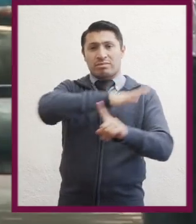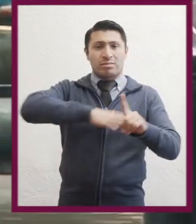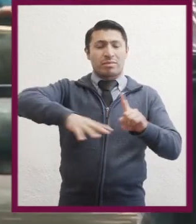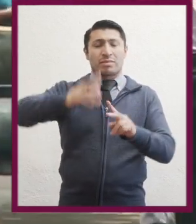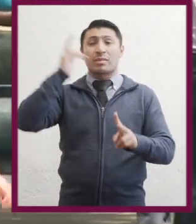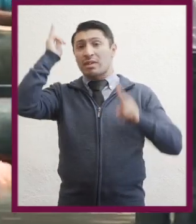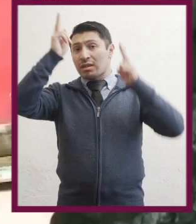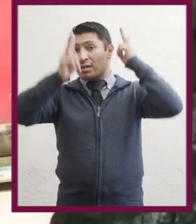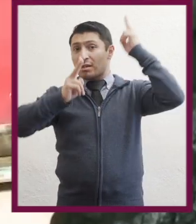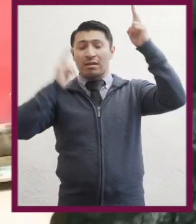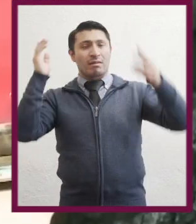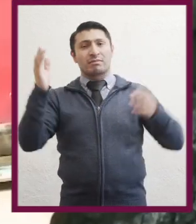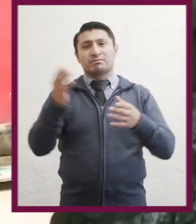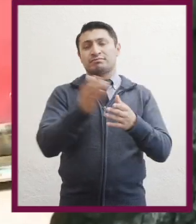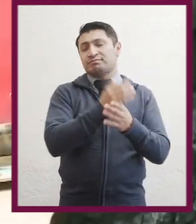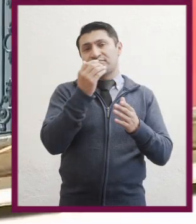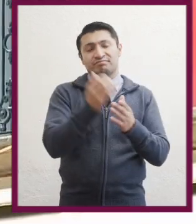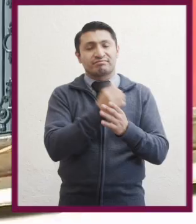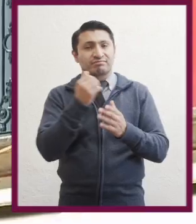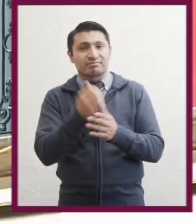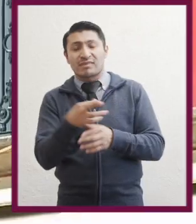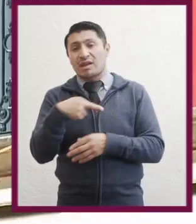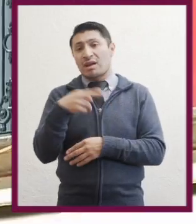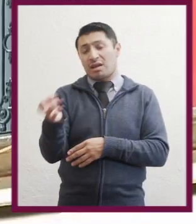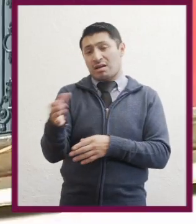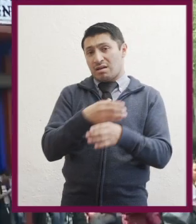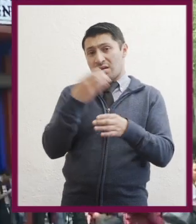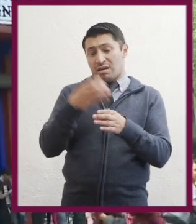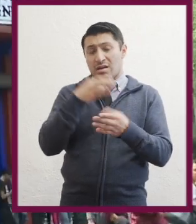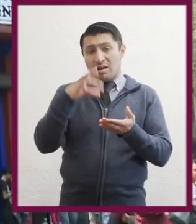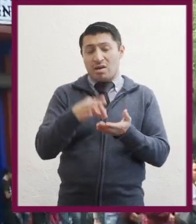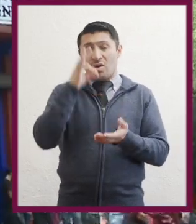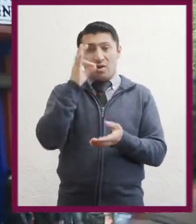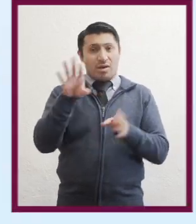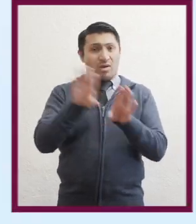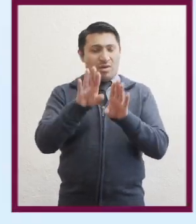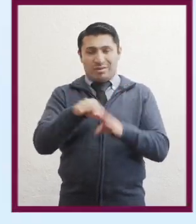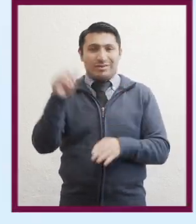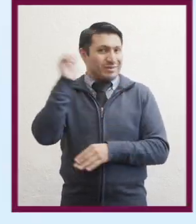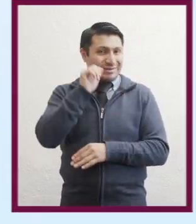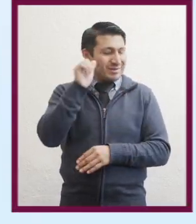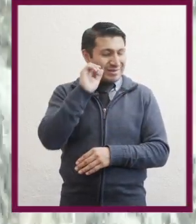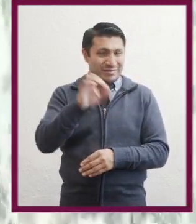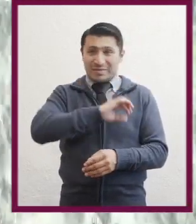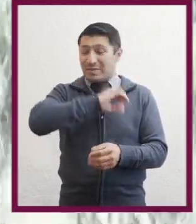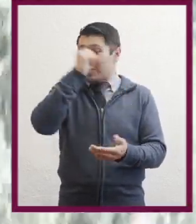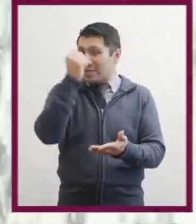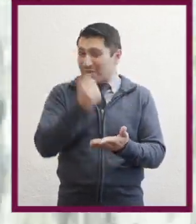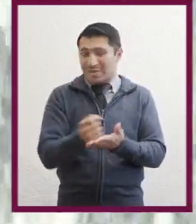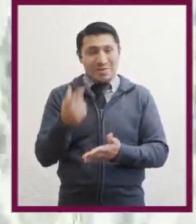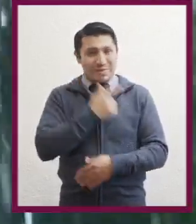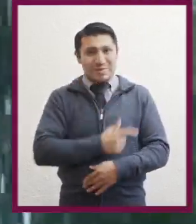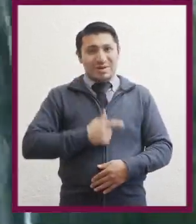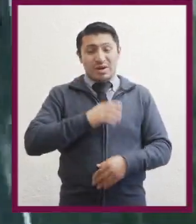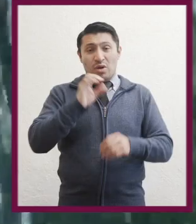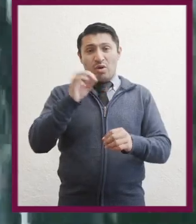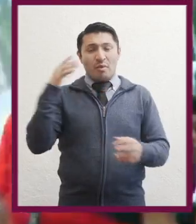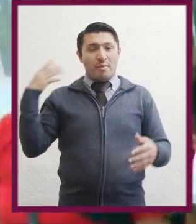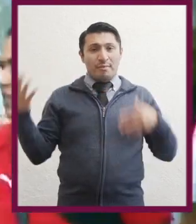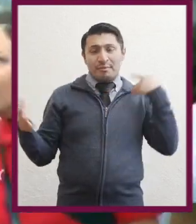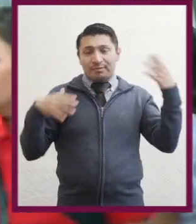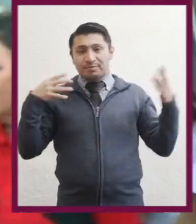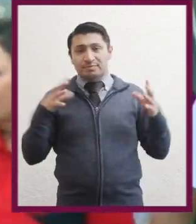andadores, visitar alguno de los cafés y bares que se han vuelto una escala obligada en la zona, o pasear junto a la Fuente de